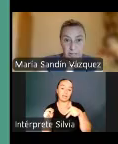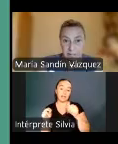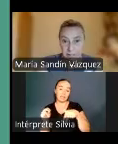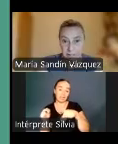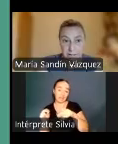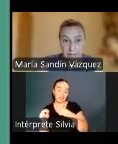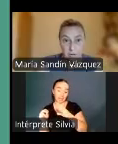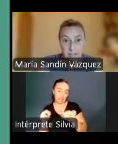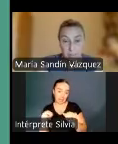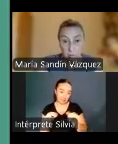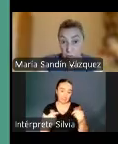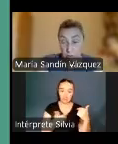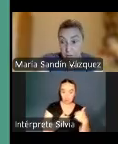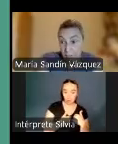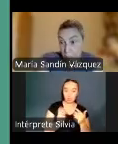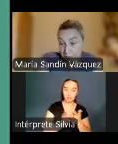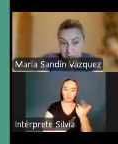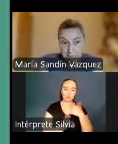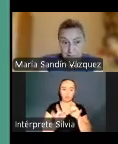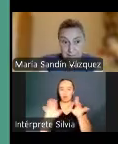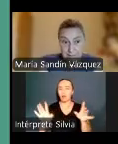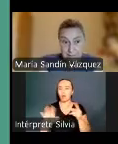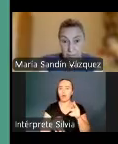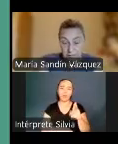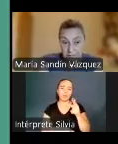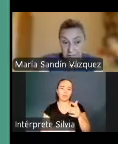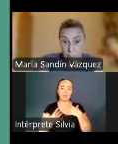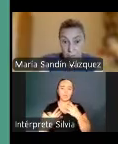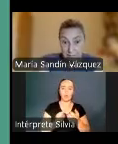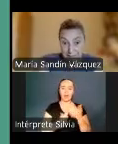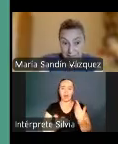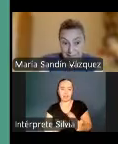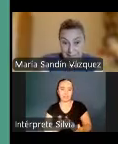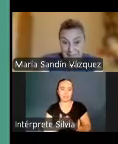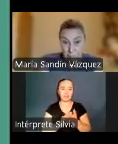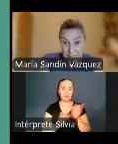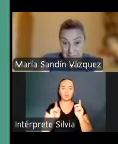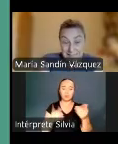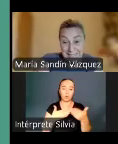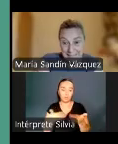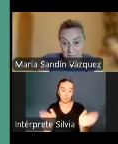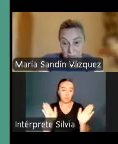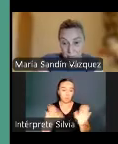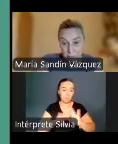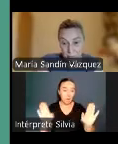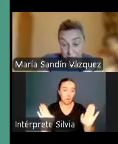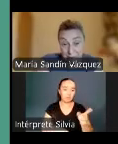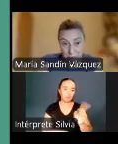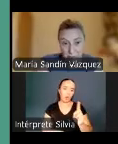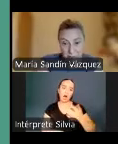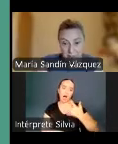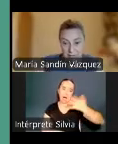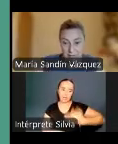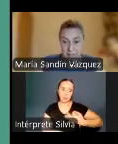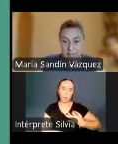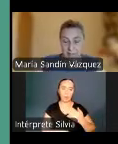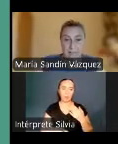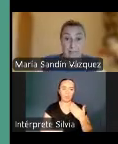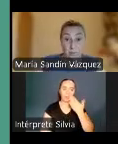tenemos muy claro que garantizar el derecho a la salud no es solo abrir la puerta, sino que es asegurar que una dignidad una vez